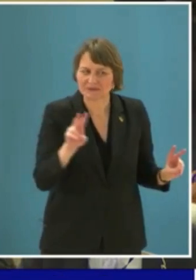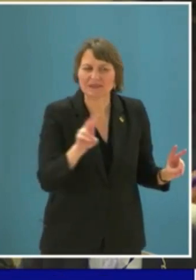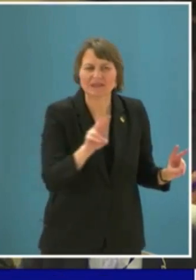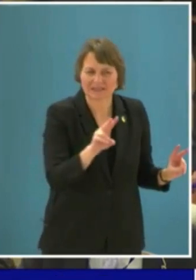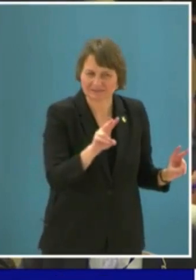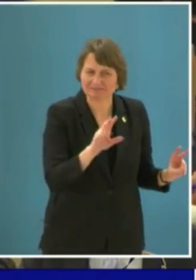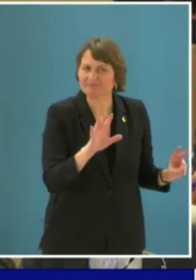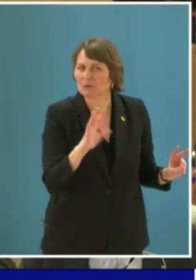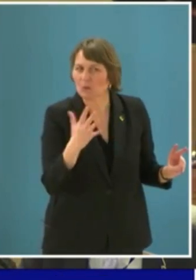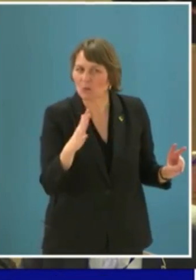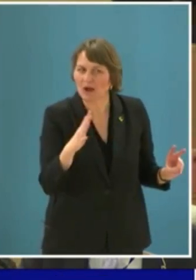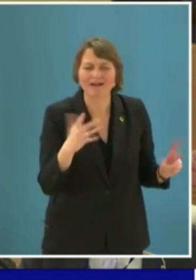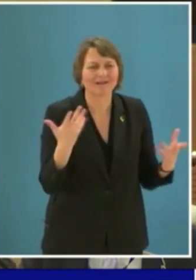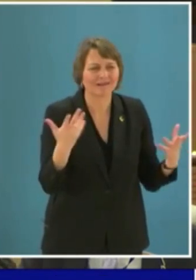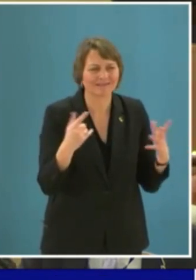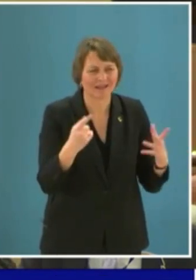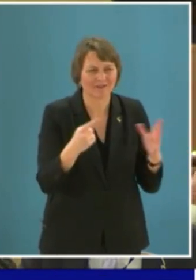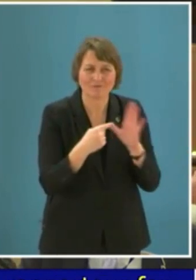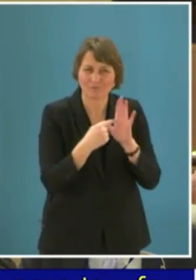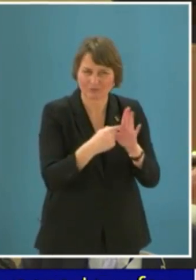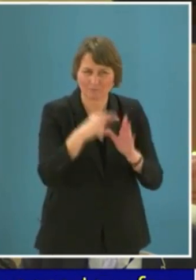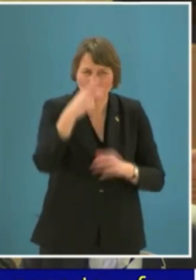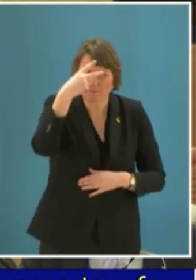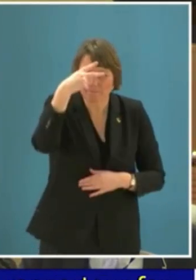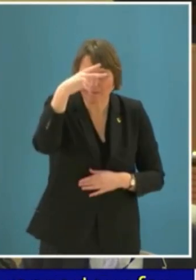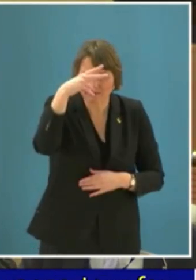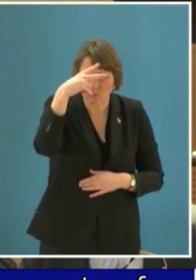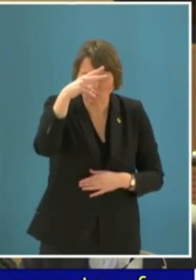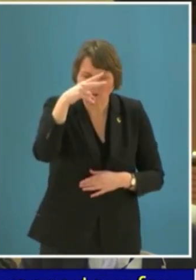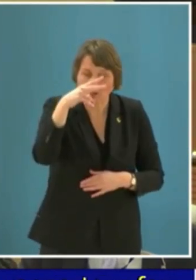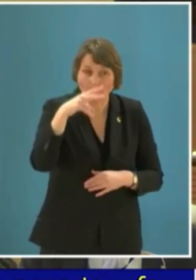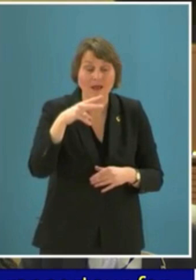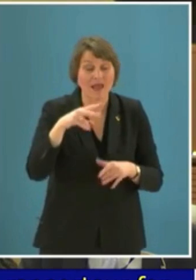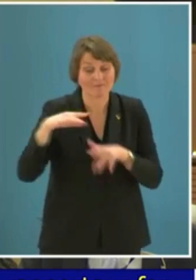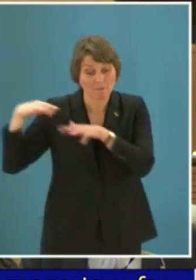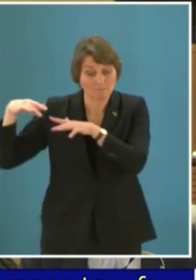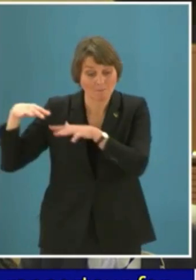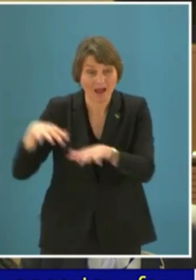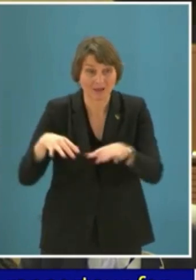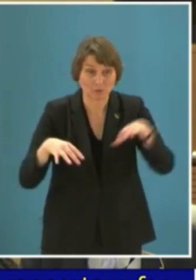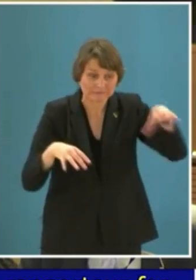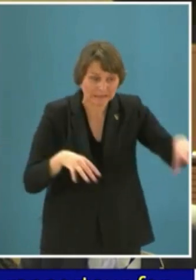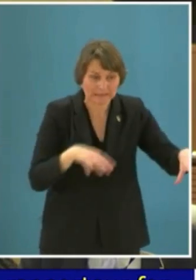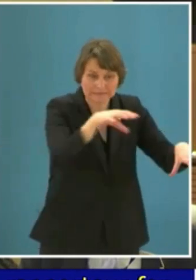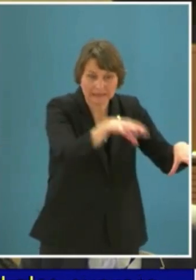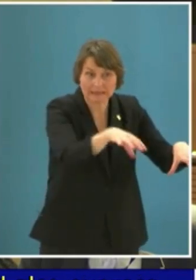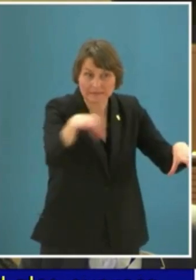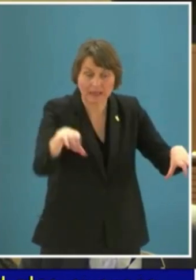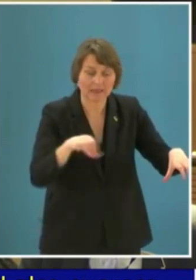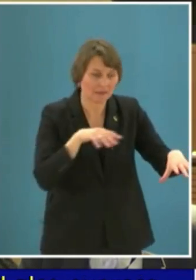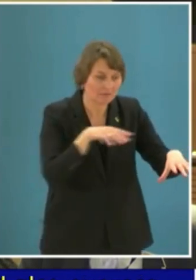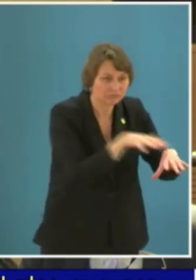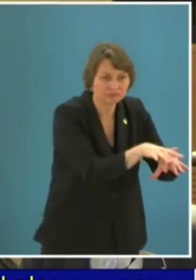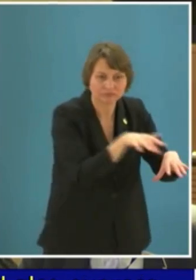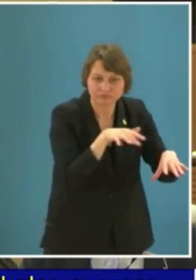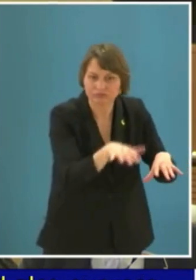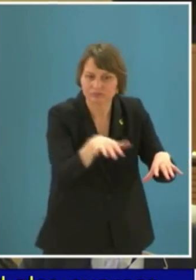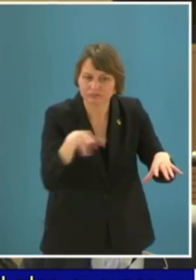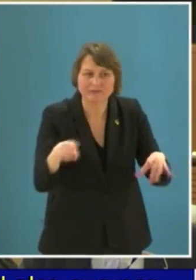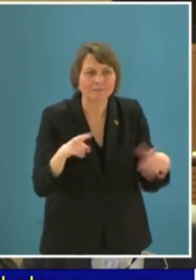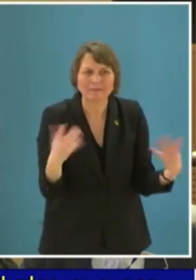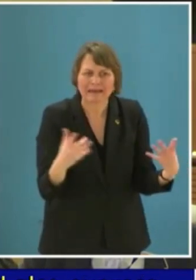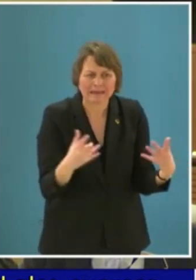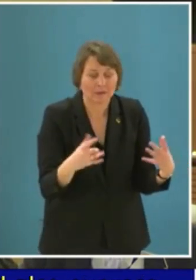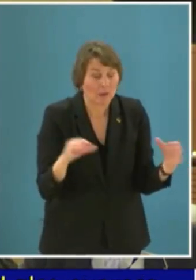condiciones higiénicas, de ventilación, iluminación y alimentación adecuada son algunos de los problemas que viven las personas migrantes detenidas en el